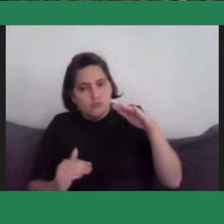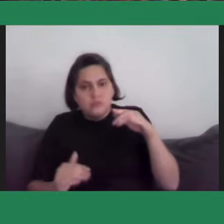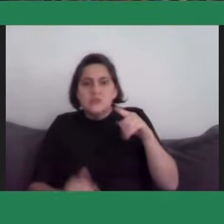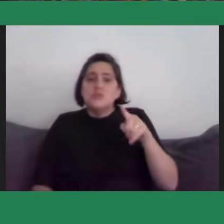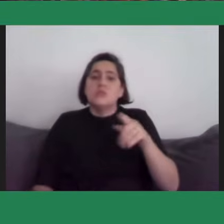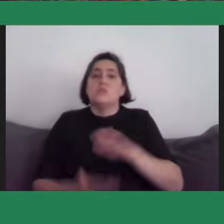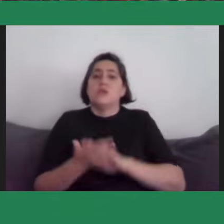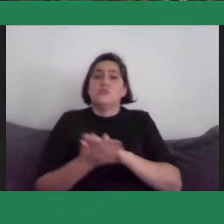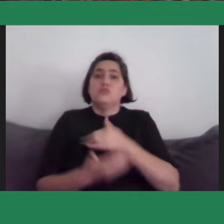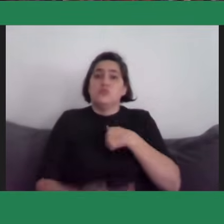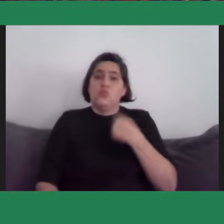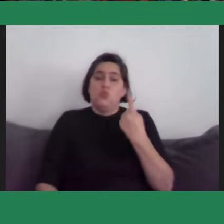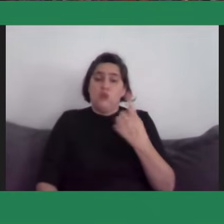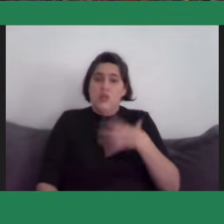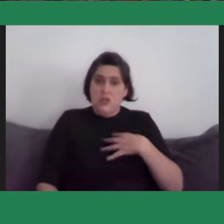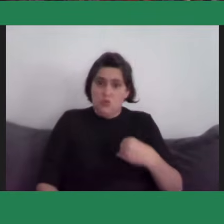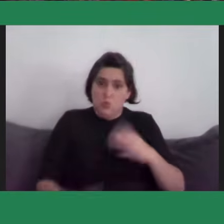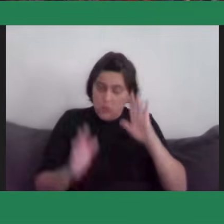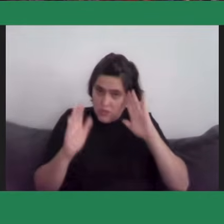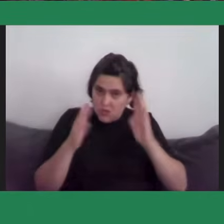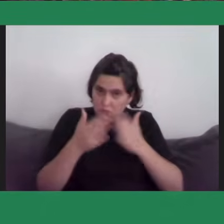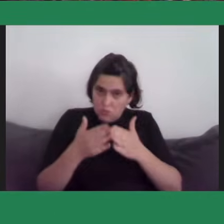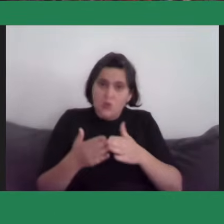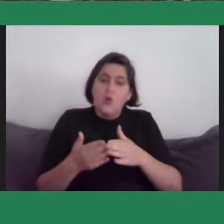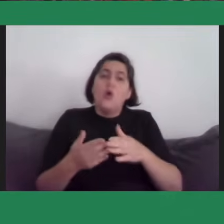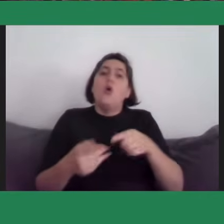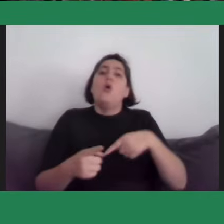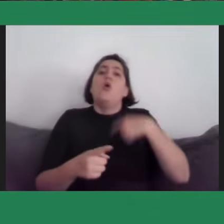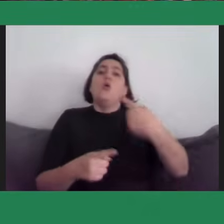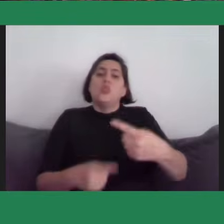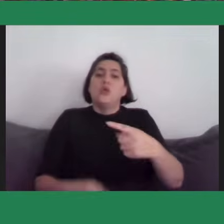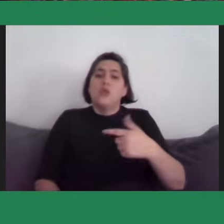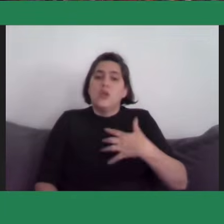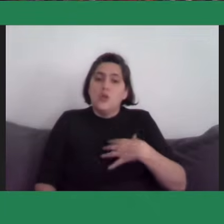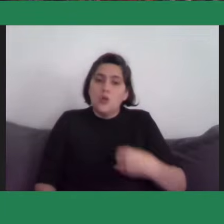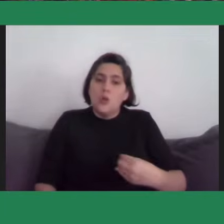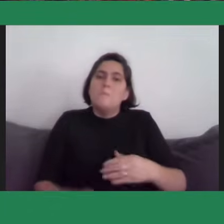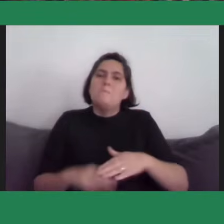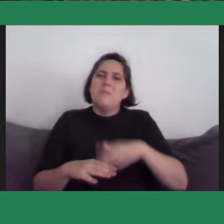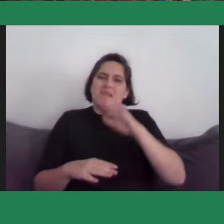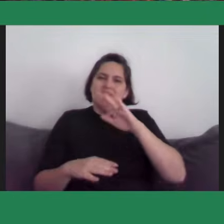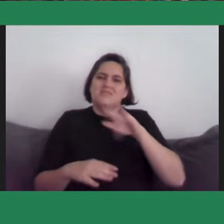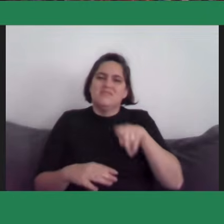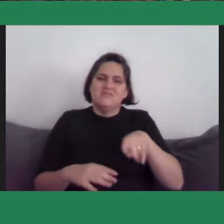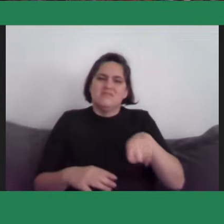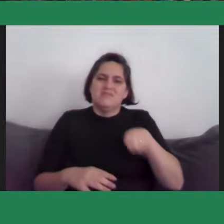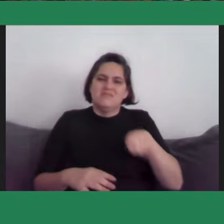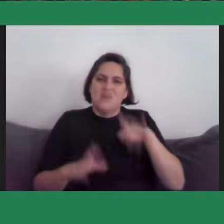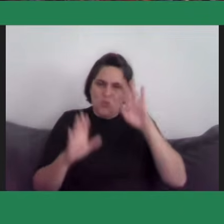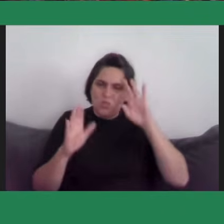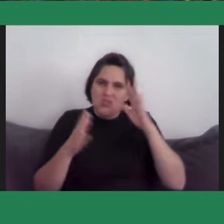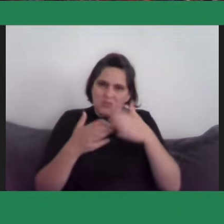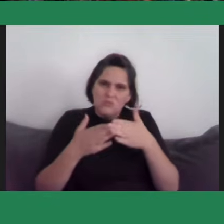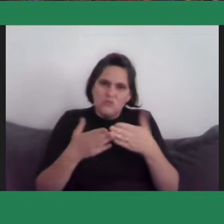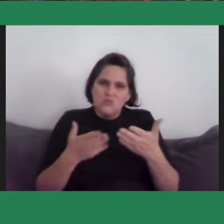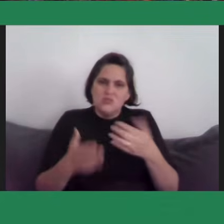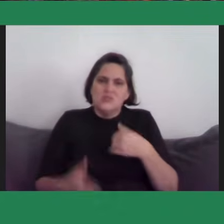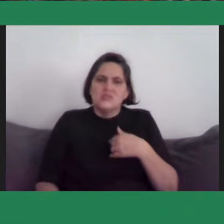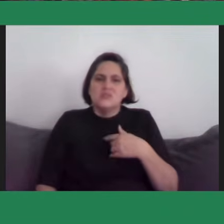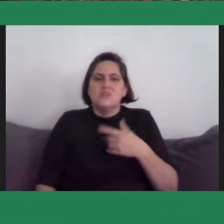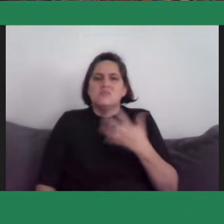un 10% más que la población general, que como vimos, según los estudios americanos, era un